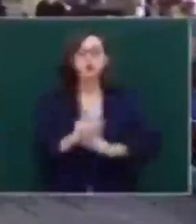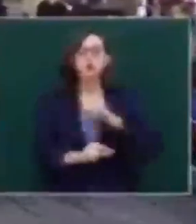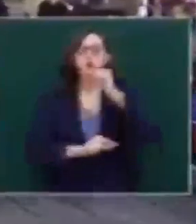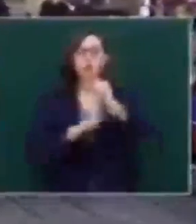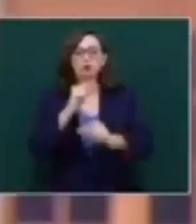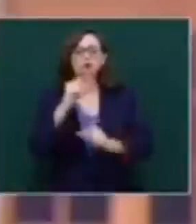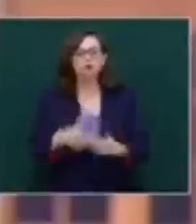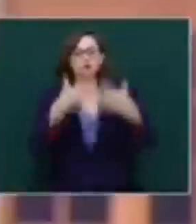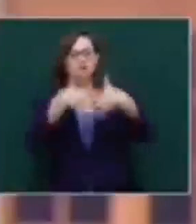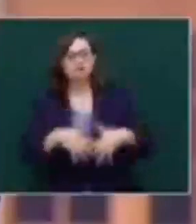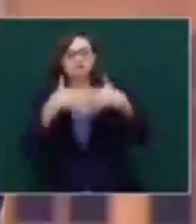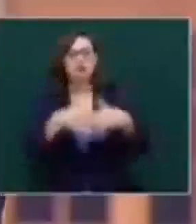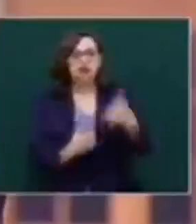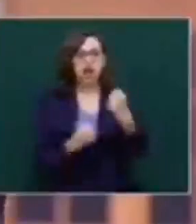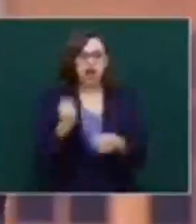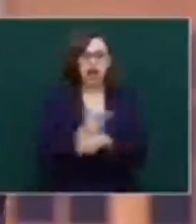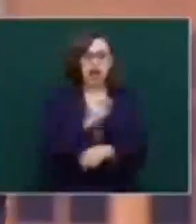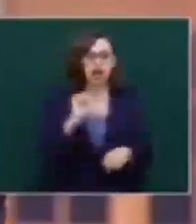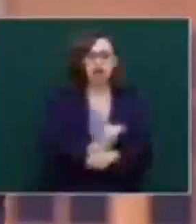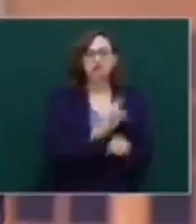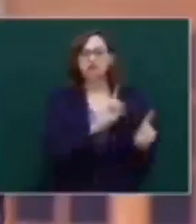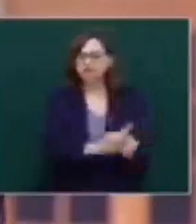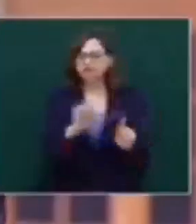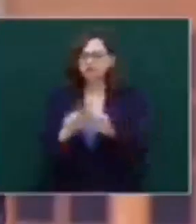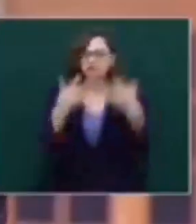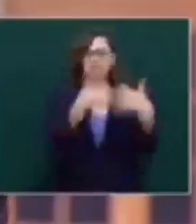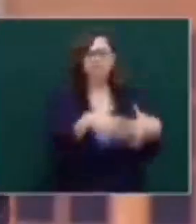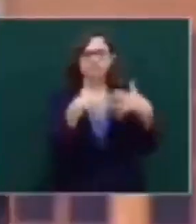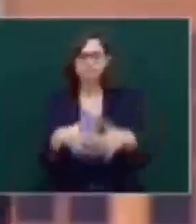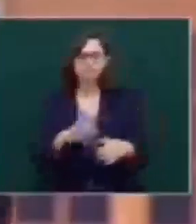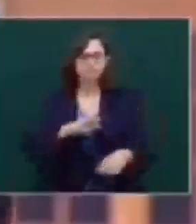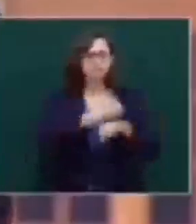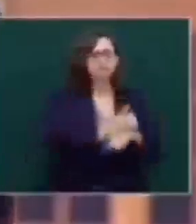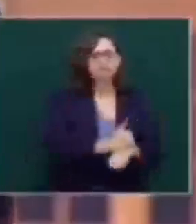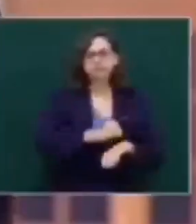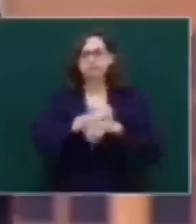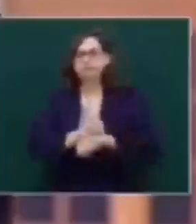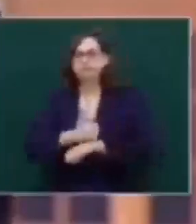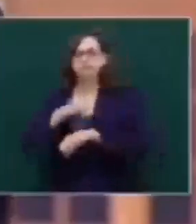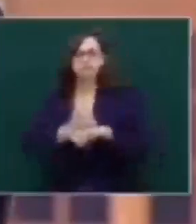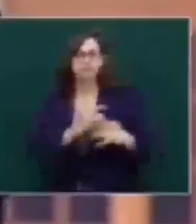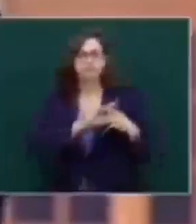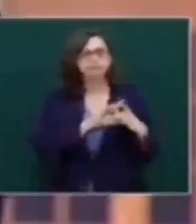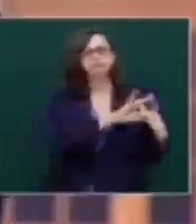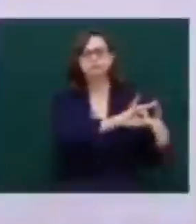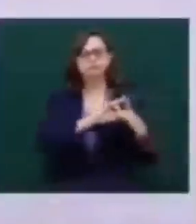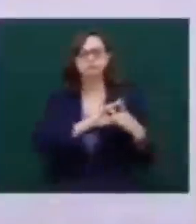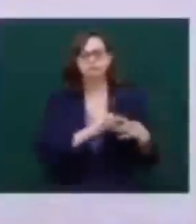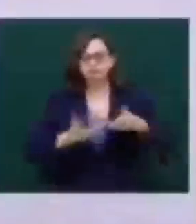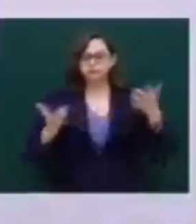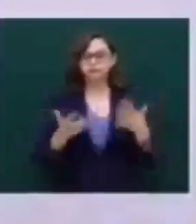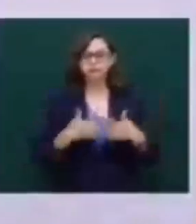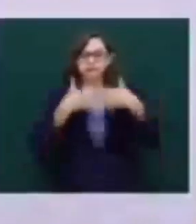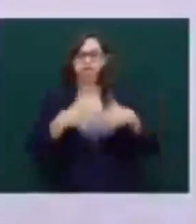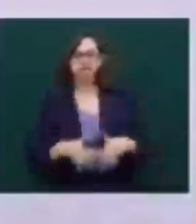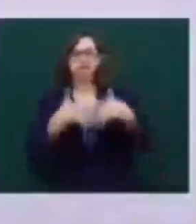de autopartes del sector automotriz y de otras ramas, y se han creado cadenas productivas que nos